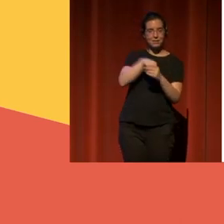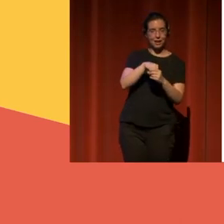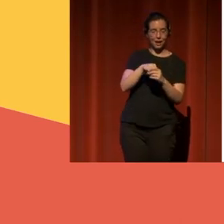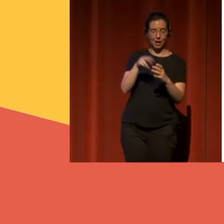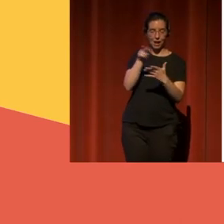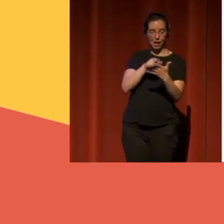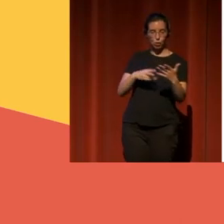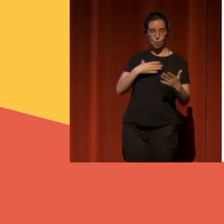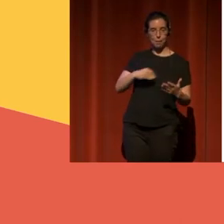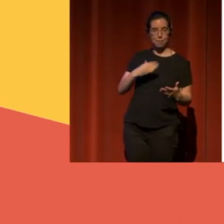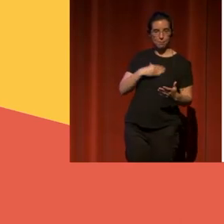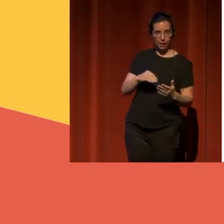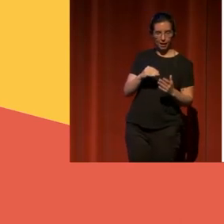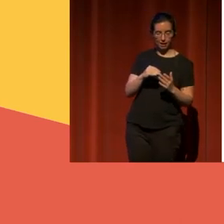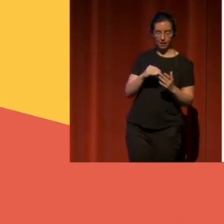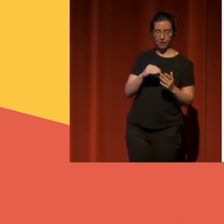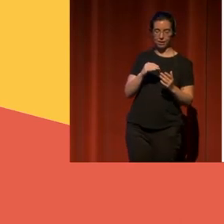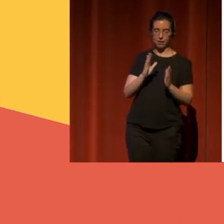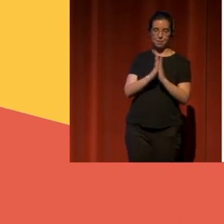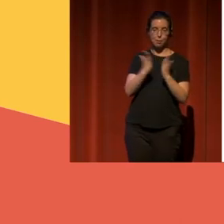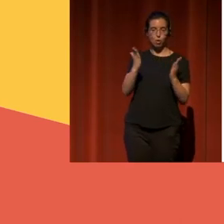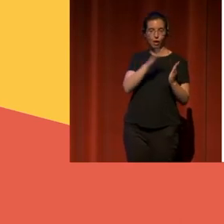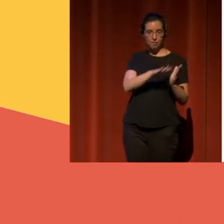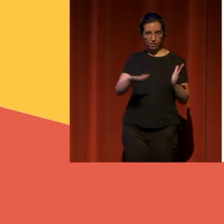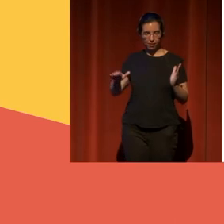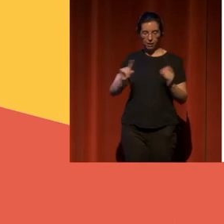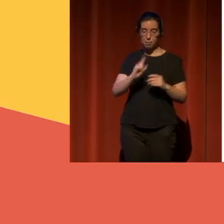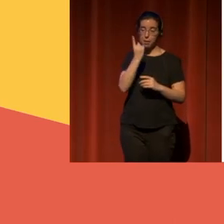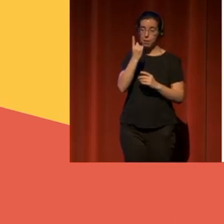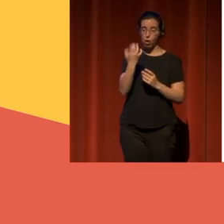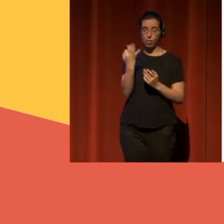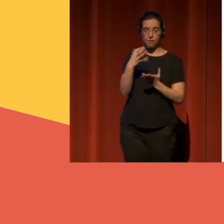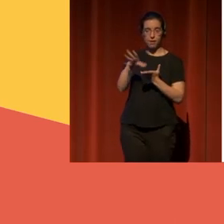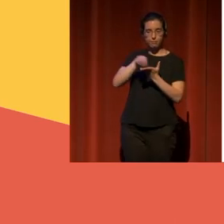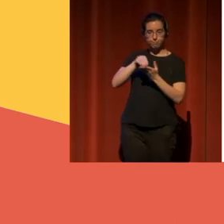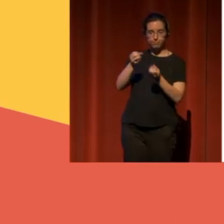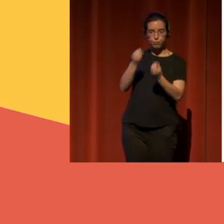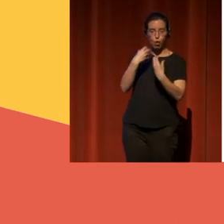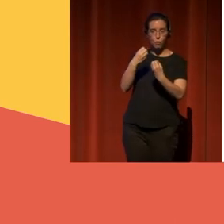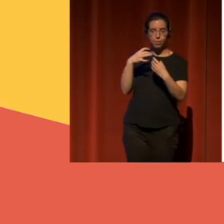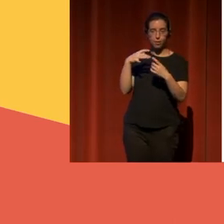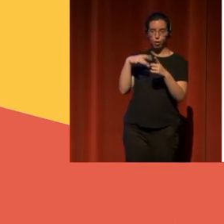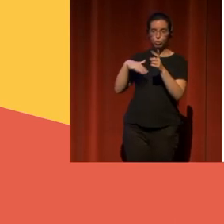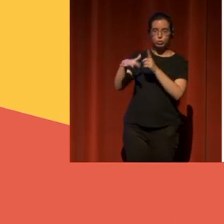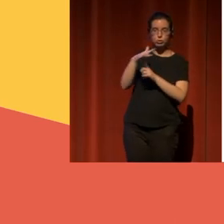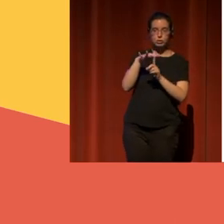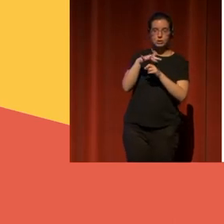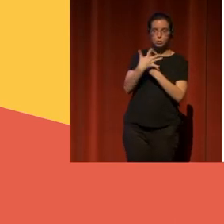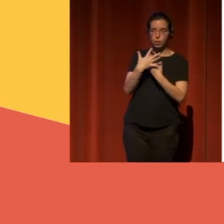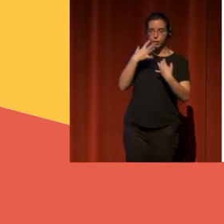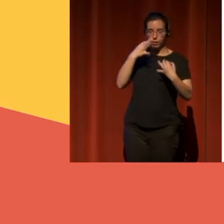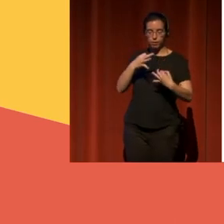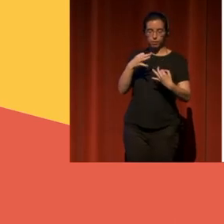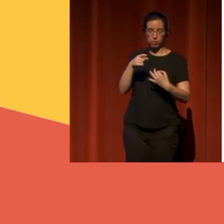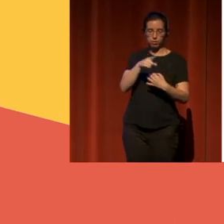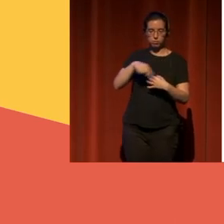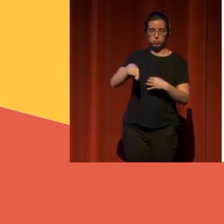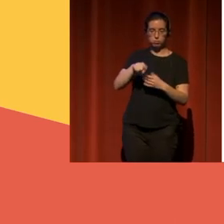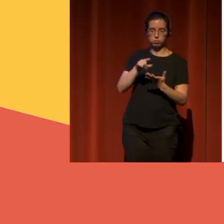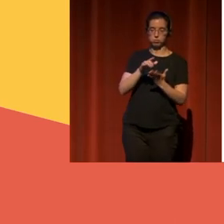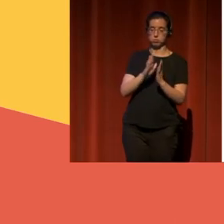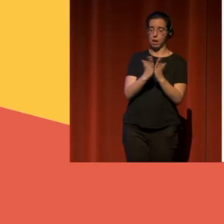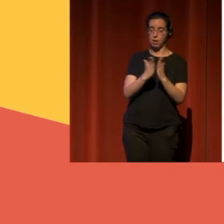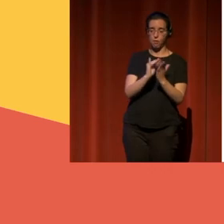en la biblioteca infantil. En primer lugar, obtener información sobre el panorama disponible, las características y obras destacables,